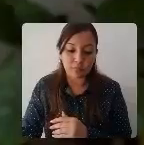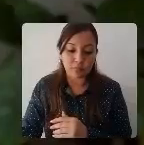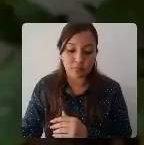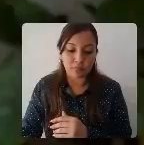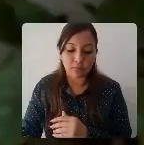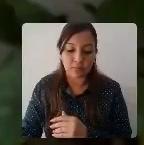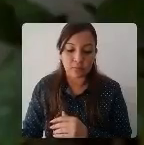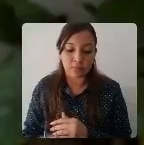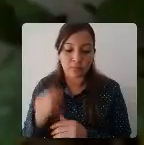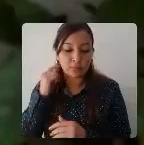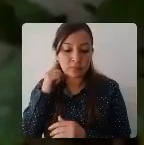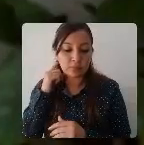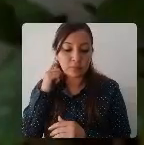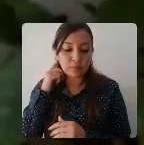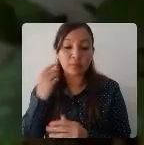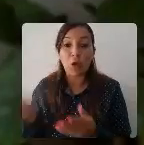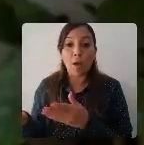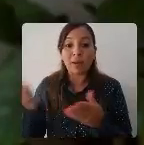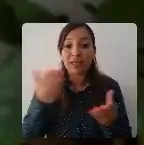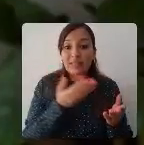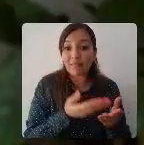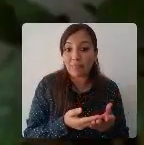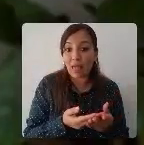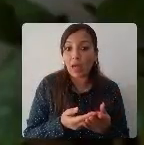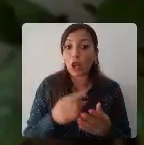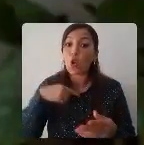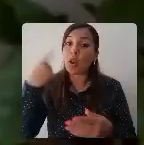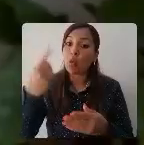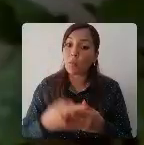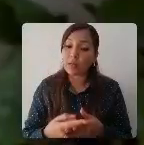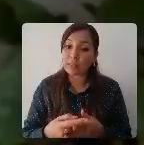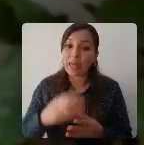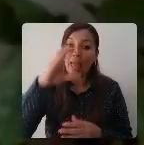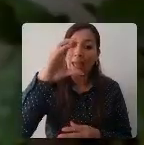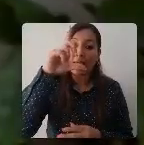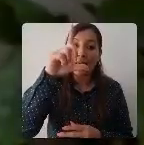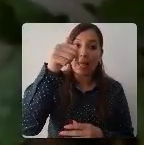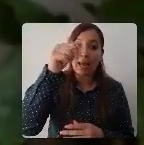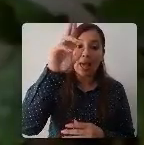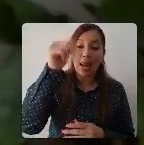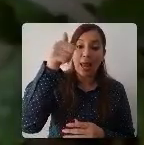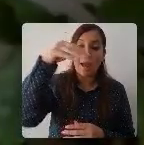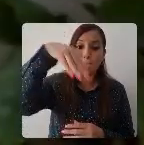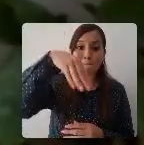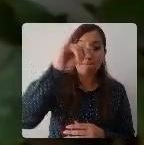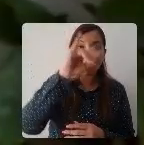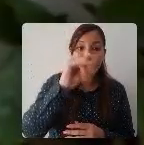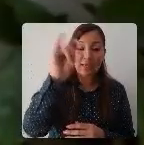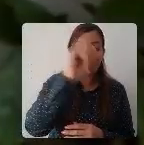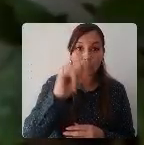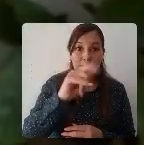trabajando de la mano con la Estrategia de Turismo Comunitario del MINCETUR y han sido ganadores del programa de Turismo Emprende en los